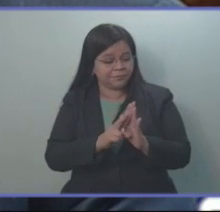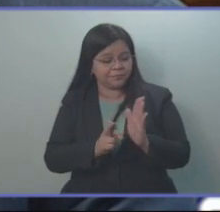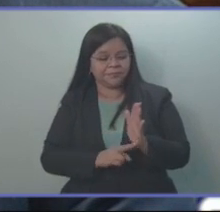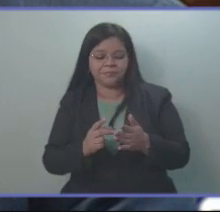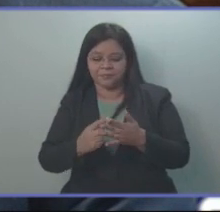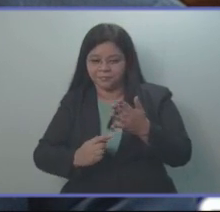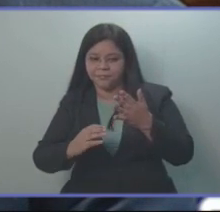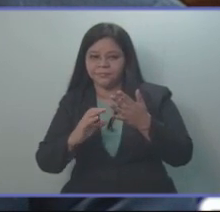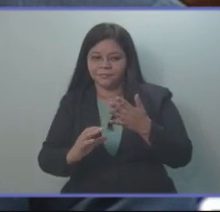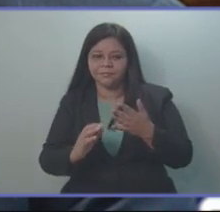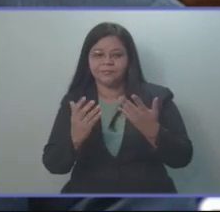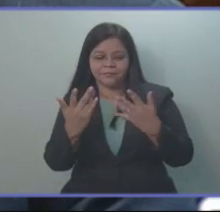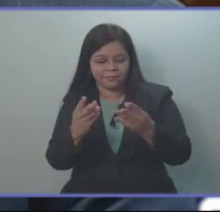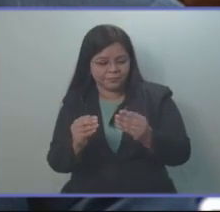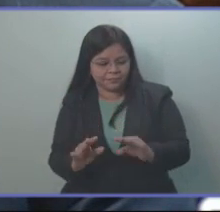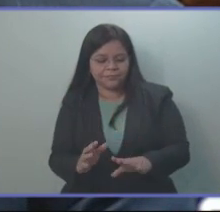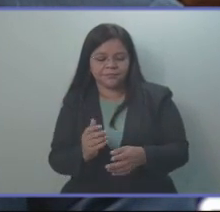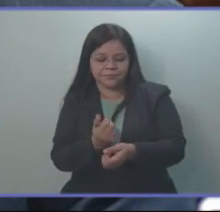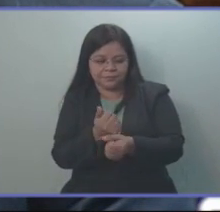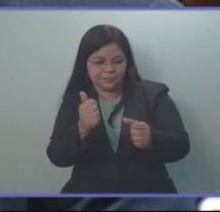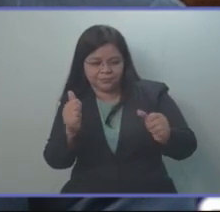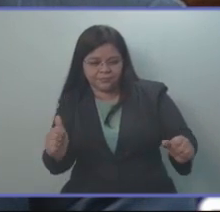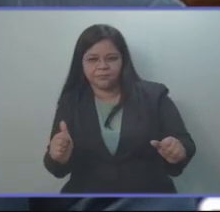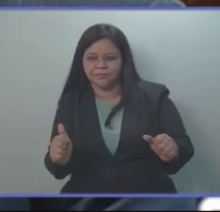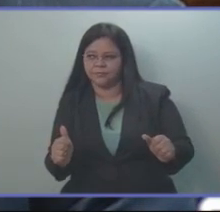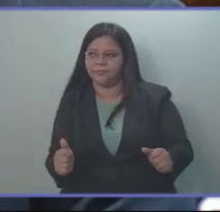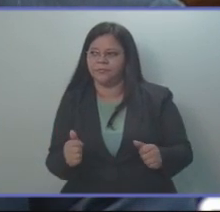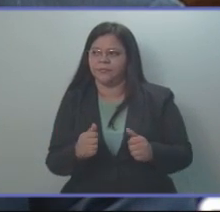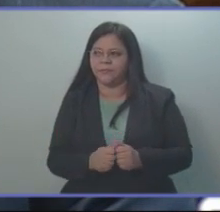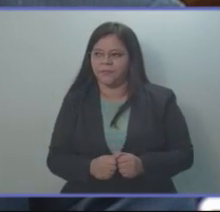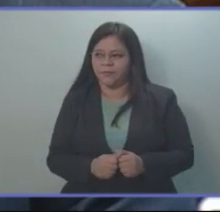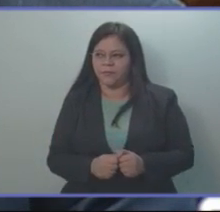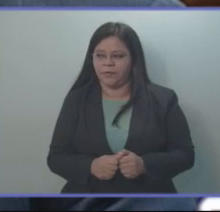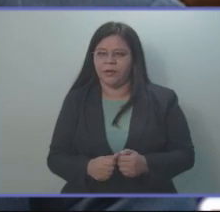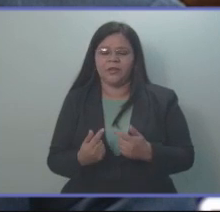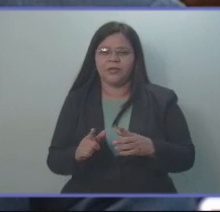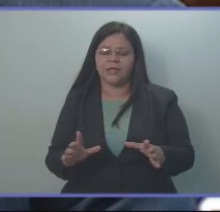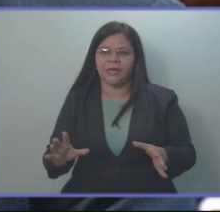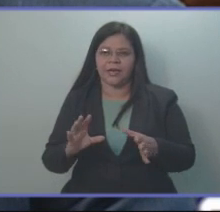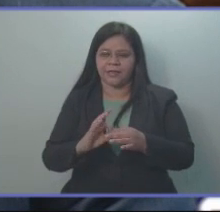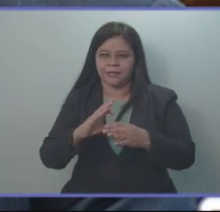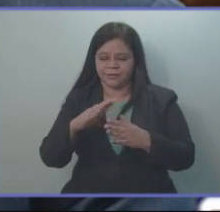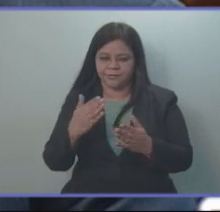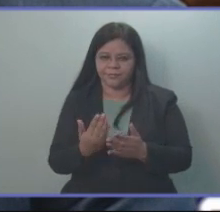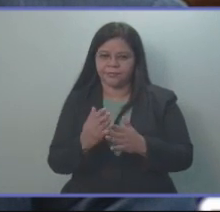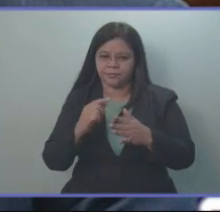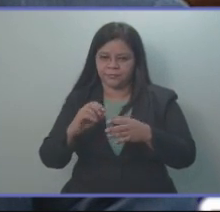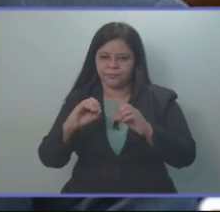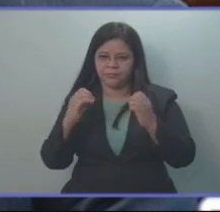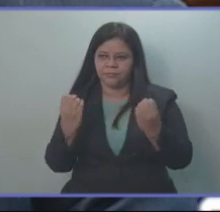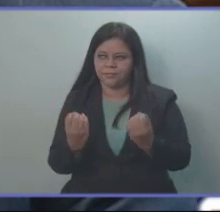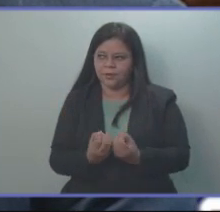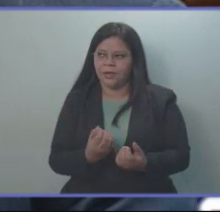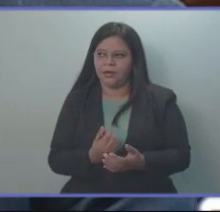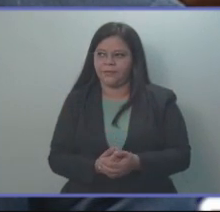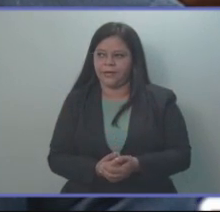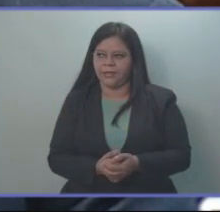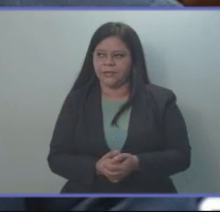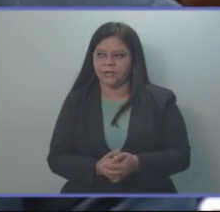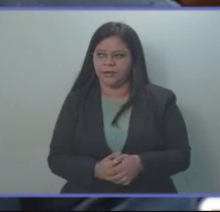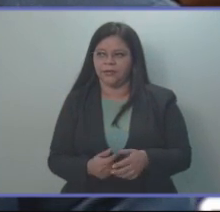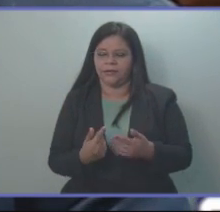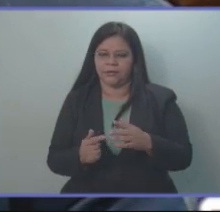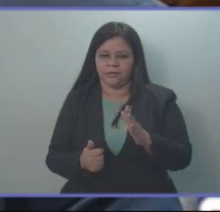en virtud de la pérdida de autonomía para gobernar de acuerdo a nuestras leyes y organismos vulnerando los derechos